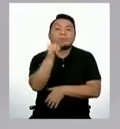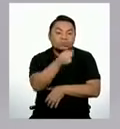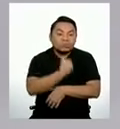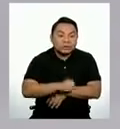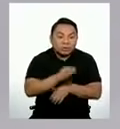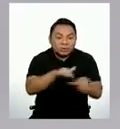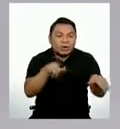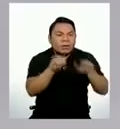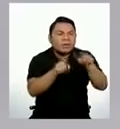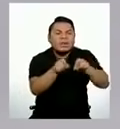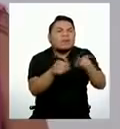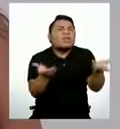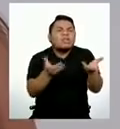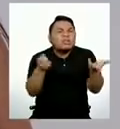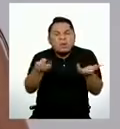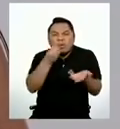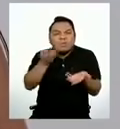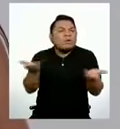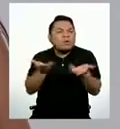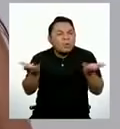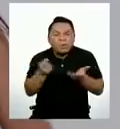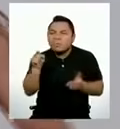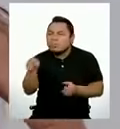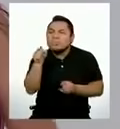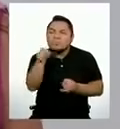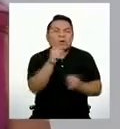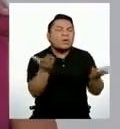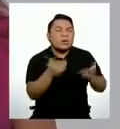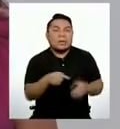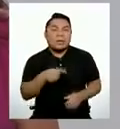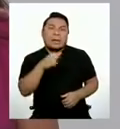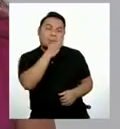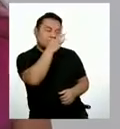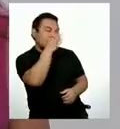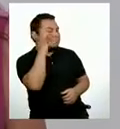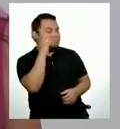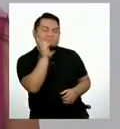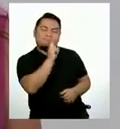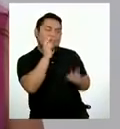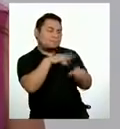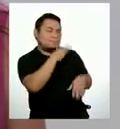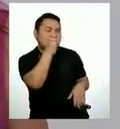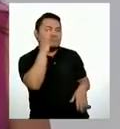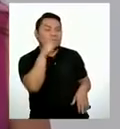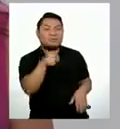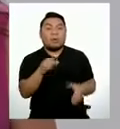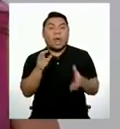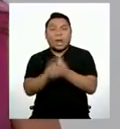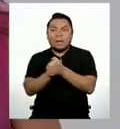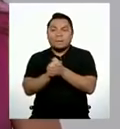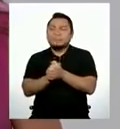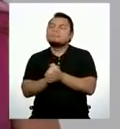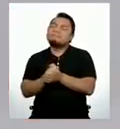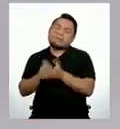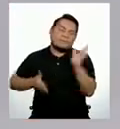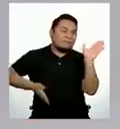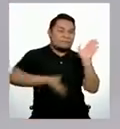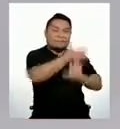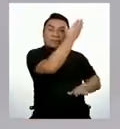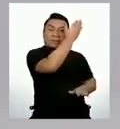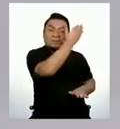a sus hijos. Pero nadie le pudo dar razón. Así se marchó el amigo. Al día siguiente,